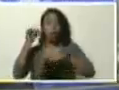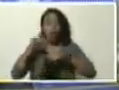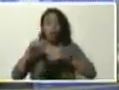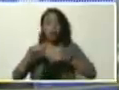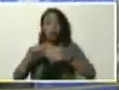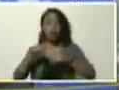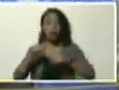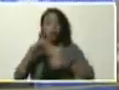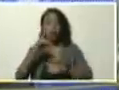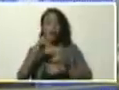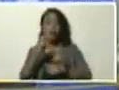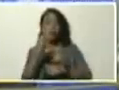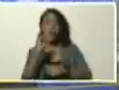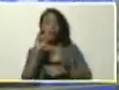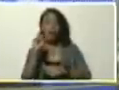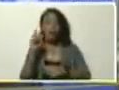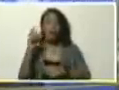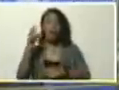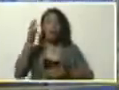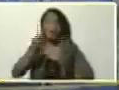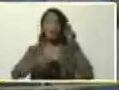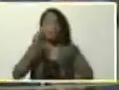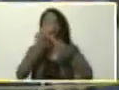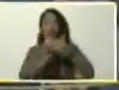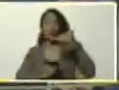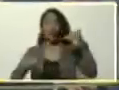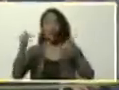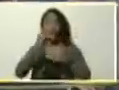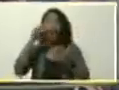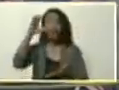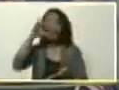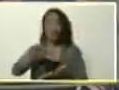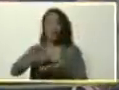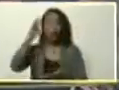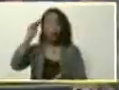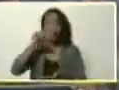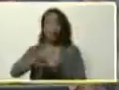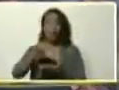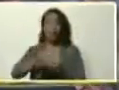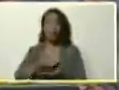Dávila, fiscal superior del Estado Miranda,